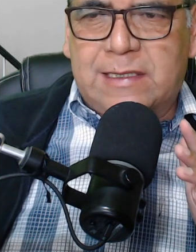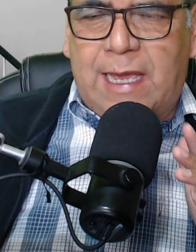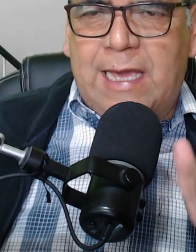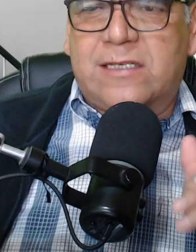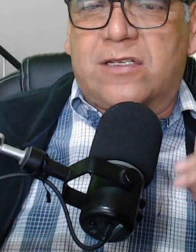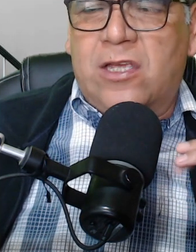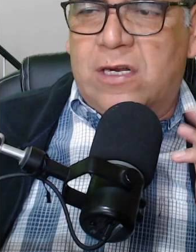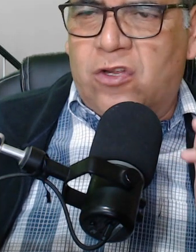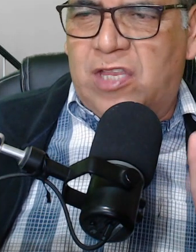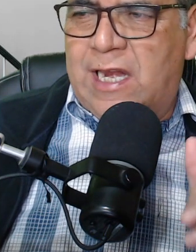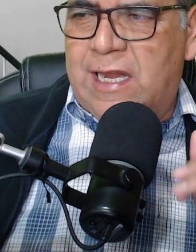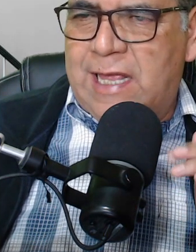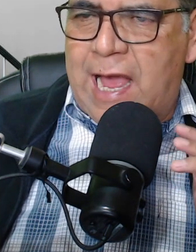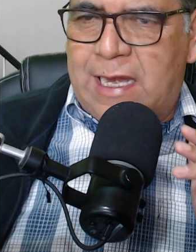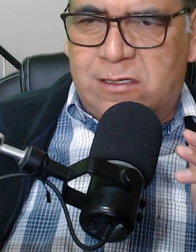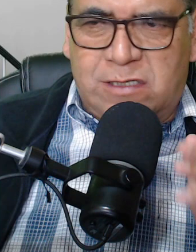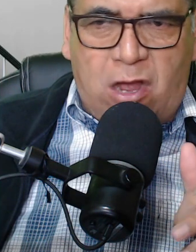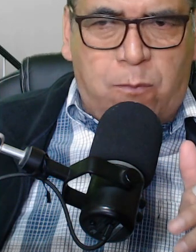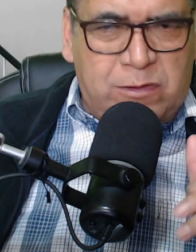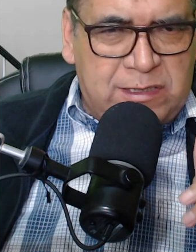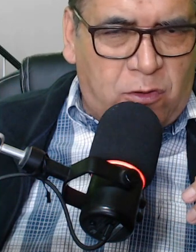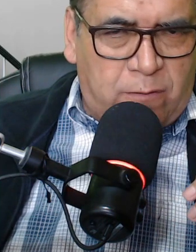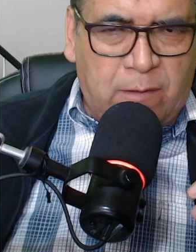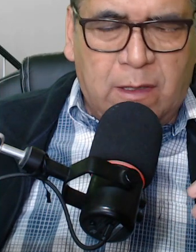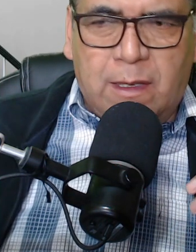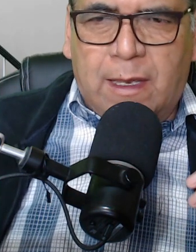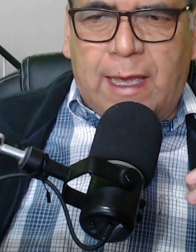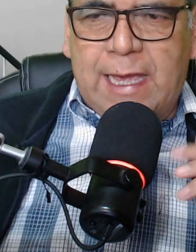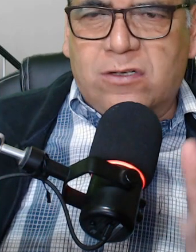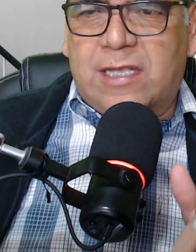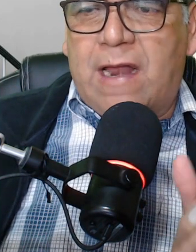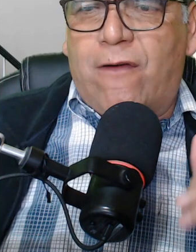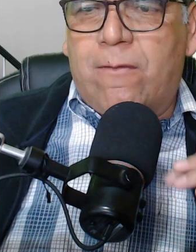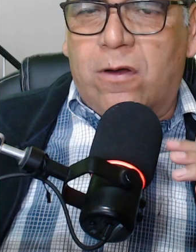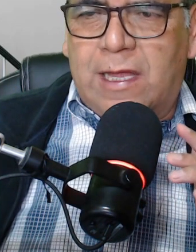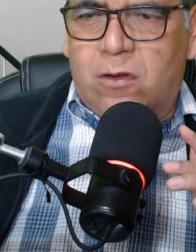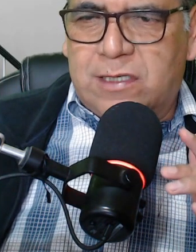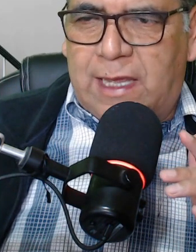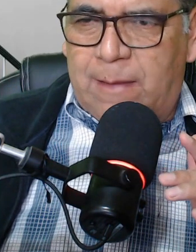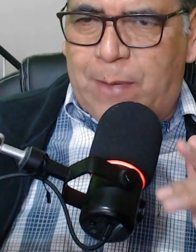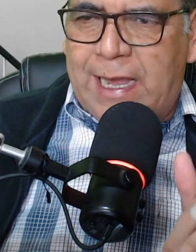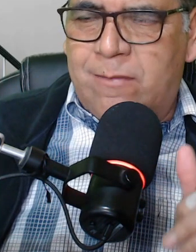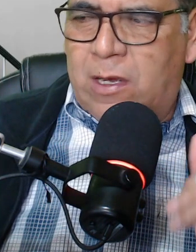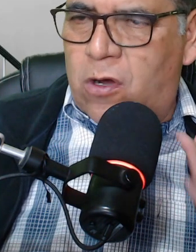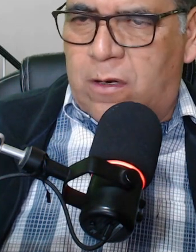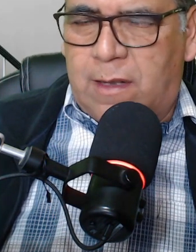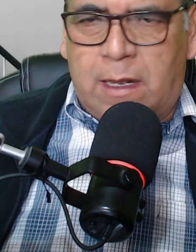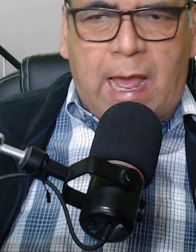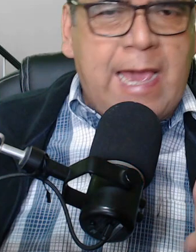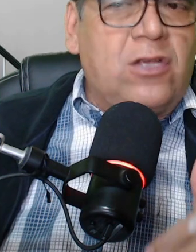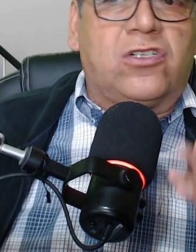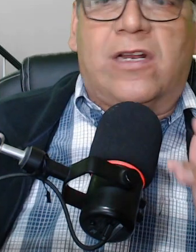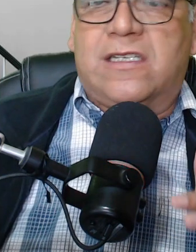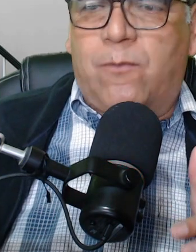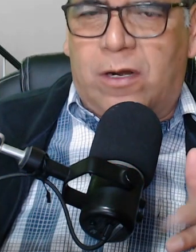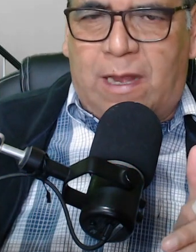amigas, estos señores no tienen ideales, los de la oposición. Ellos están a favor de los que paguen mejor. A